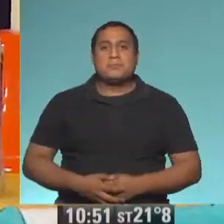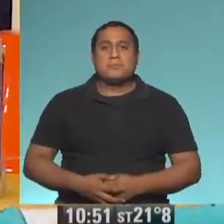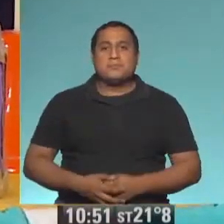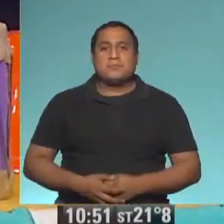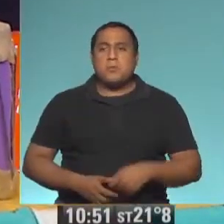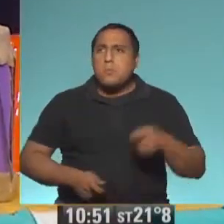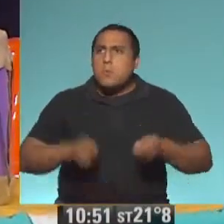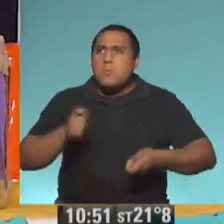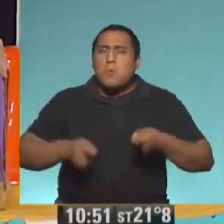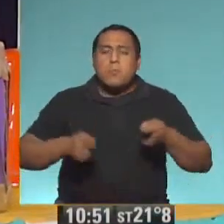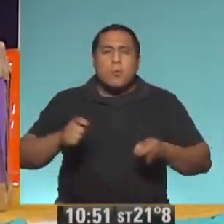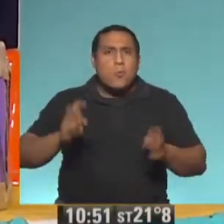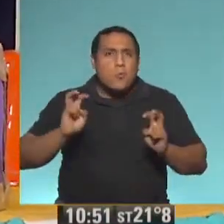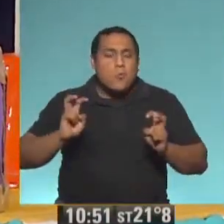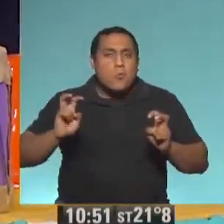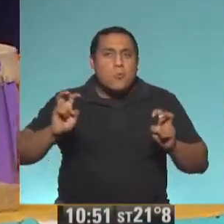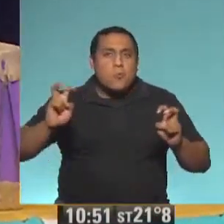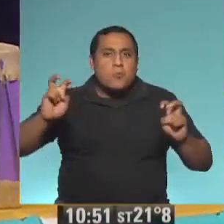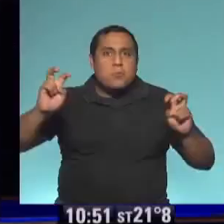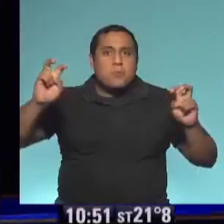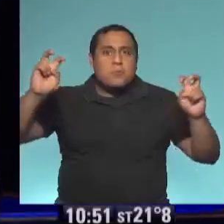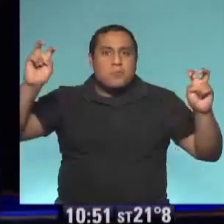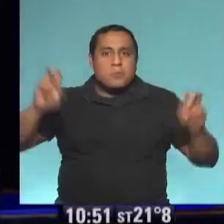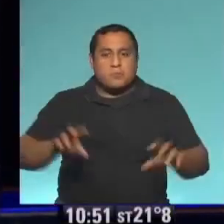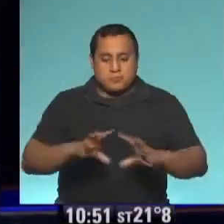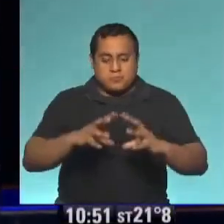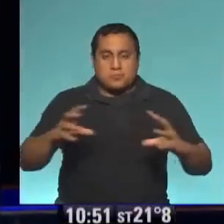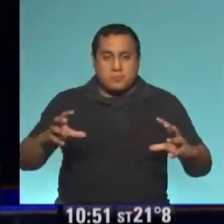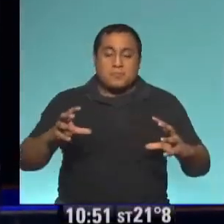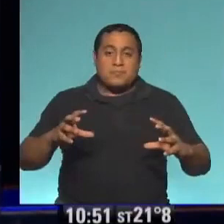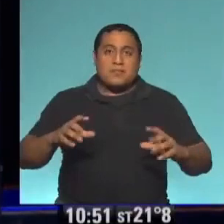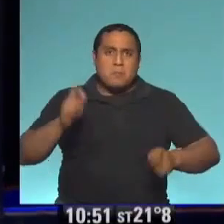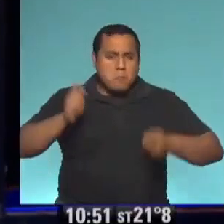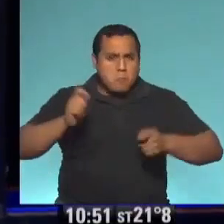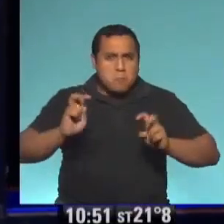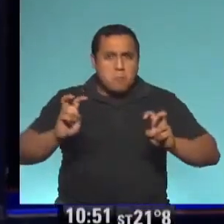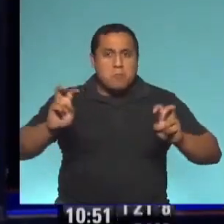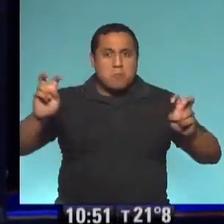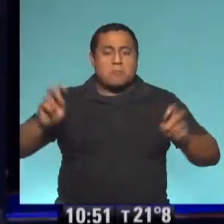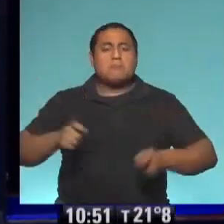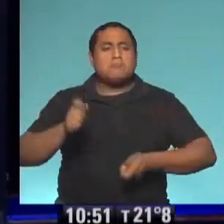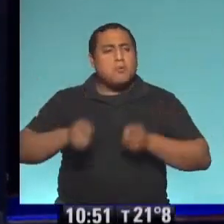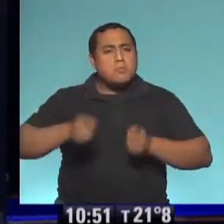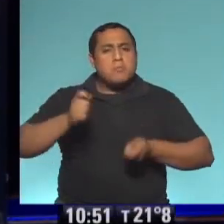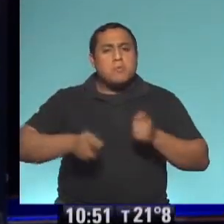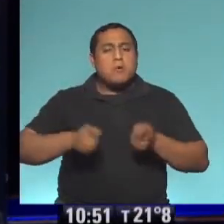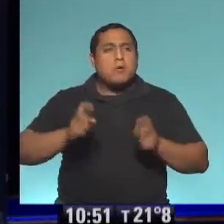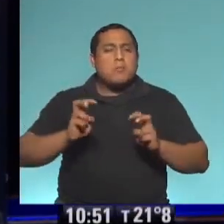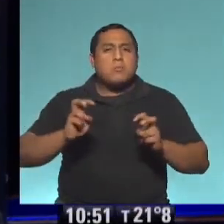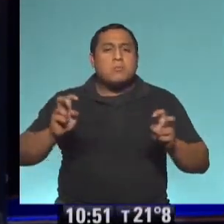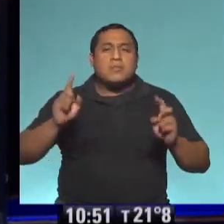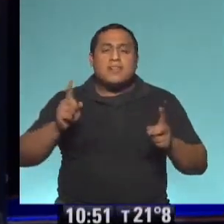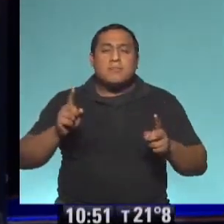Es medio mágico. Es un instrumento que es un tambor de lengua, se llama, que es un instrumento de percusión, pero también hace notas,